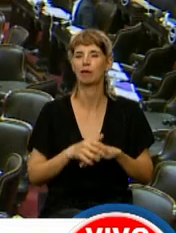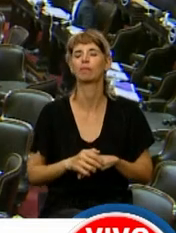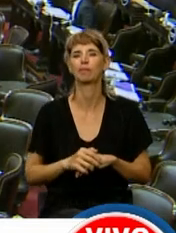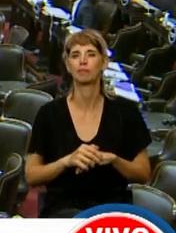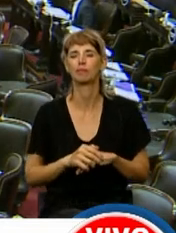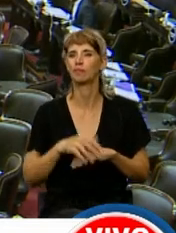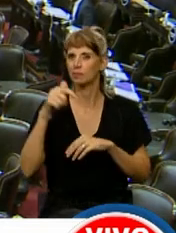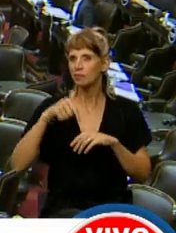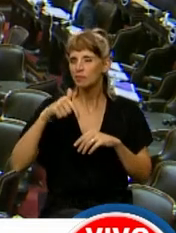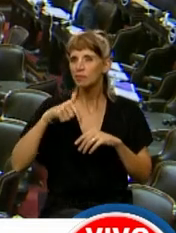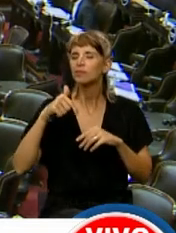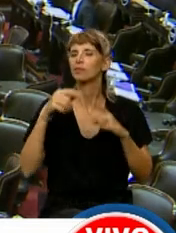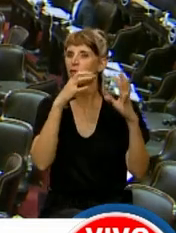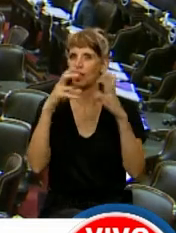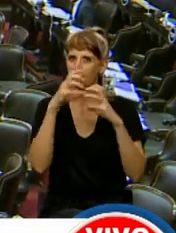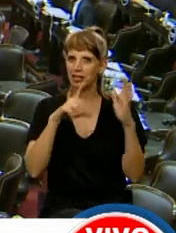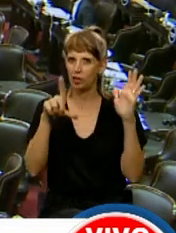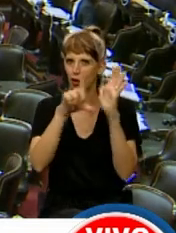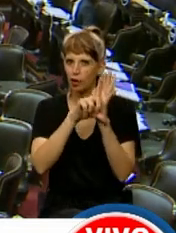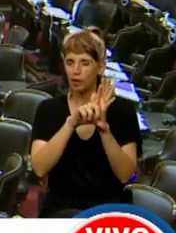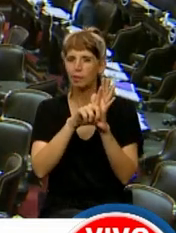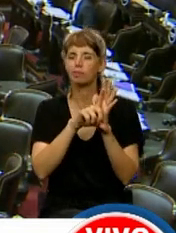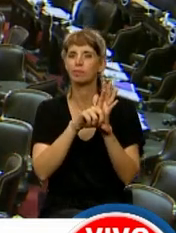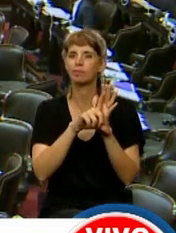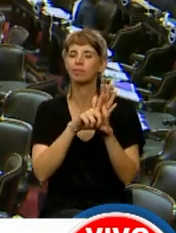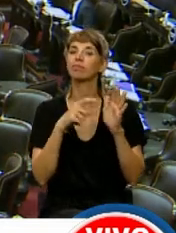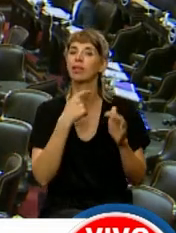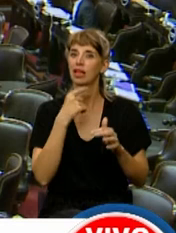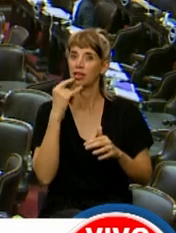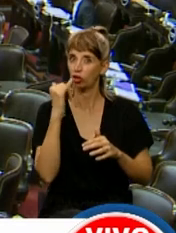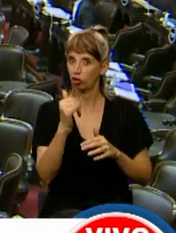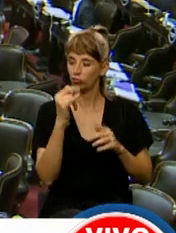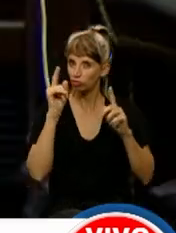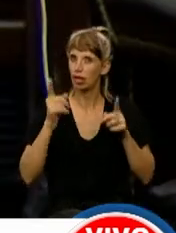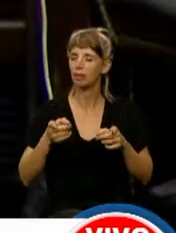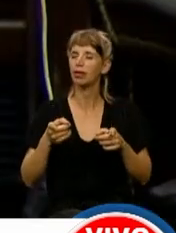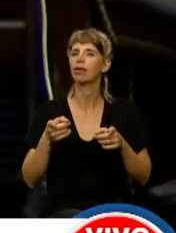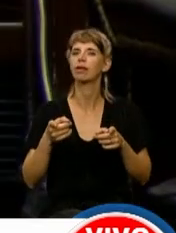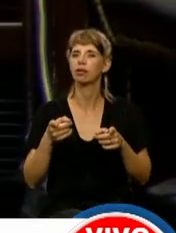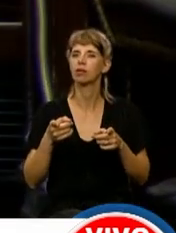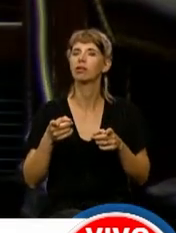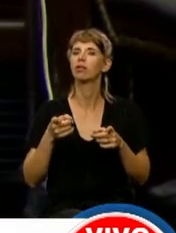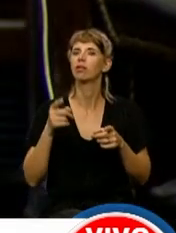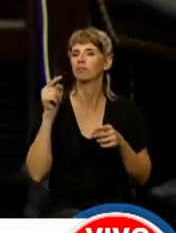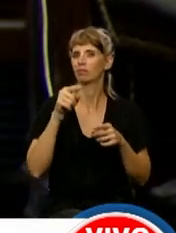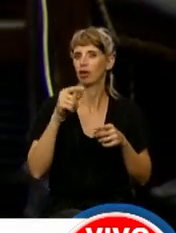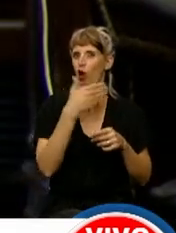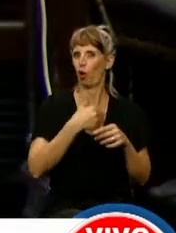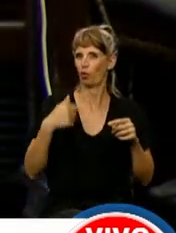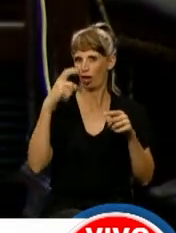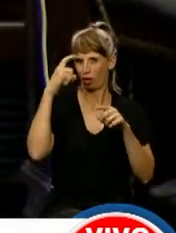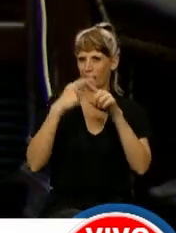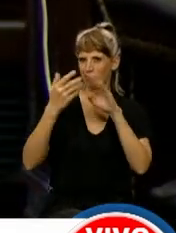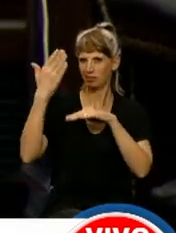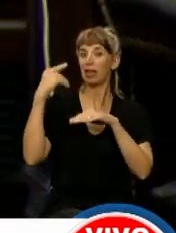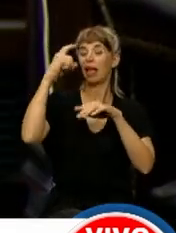esta ley que quiero destacar también lo que se ha hecho en el gobierno anterior por parte del